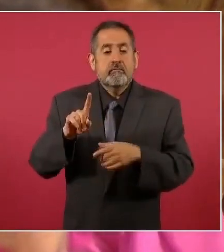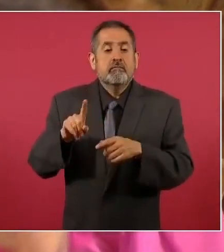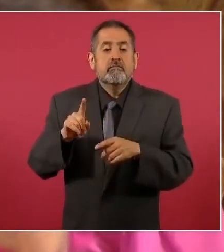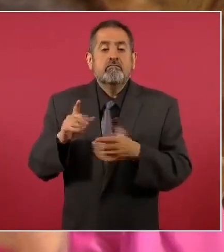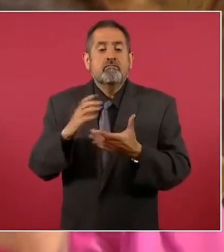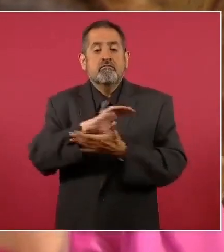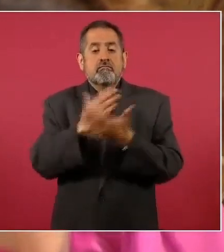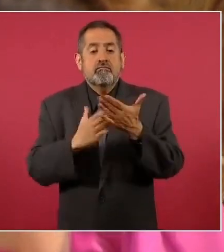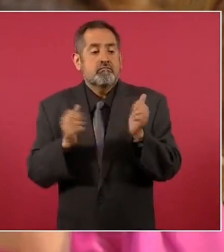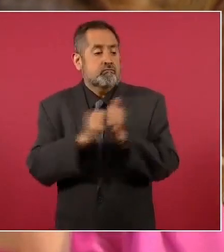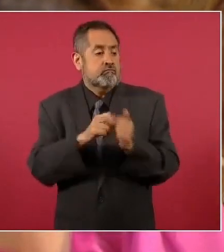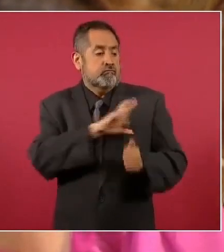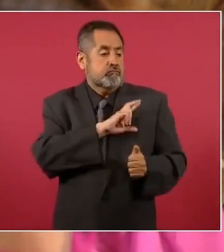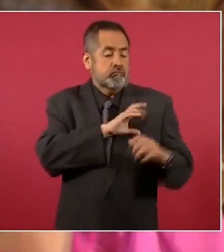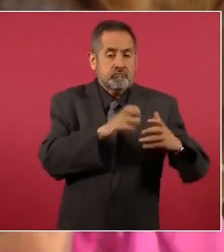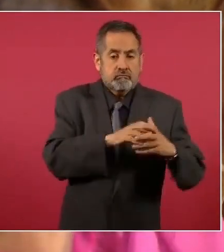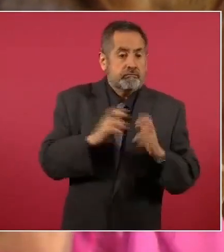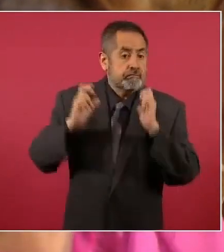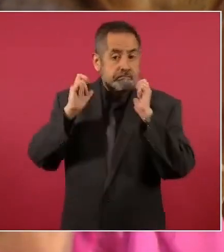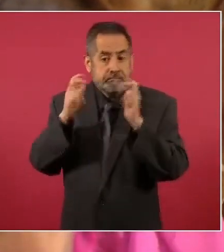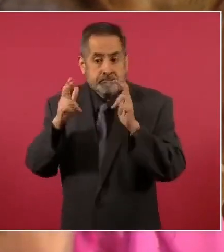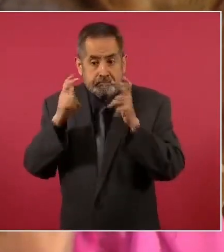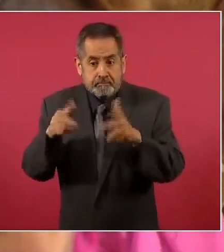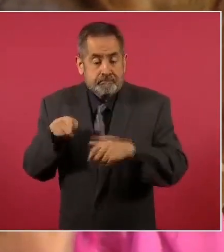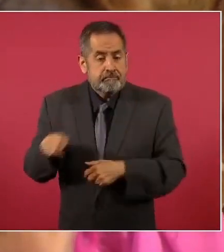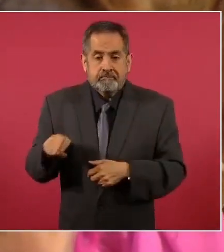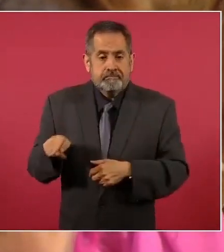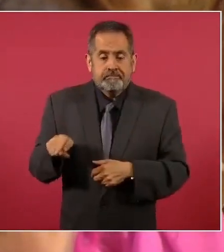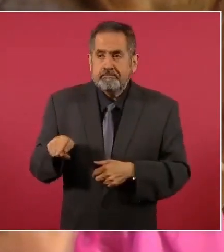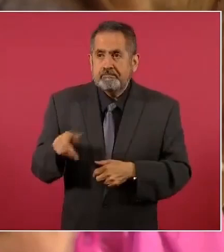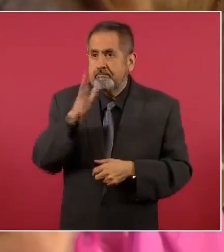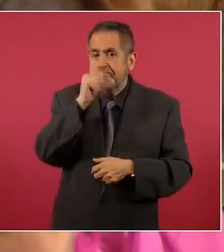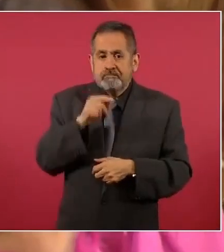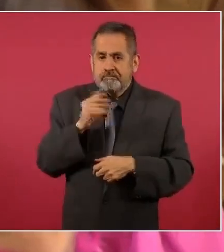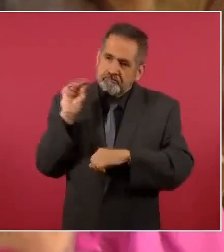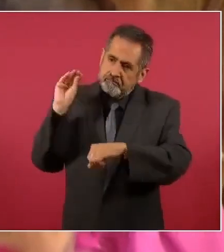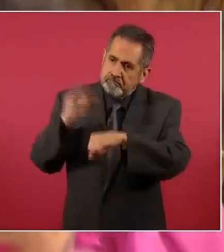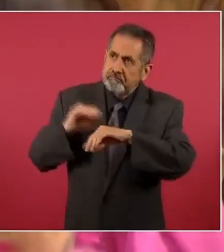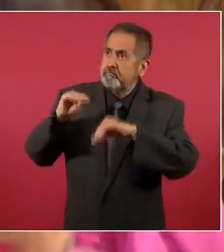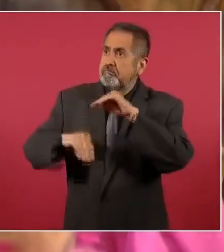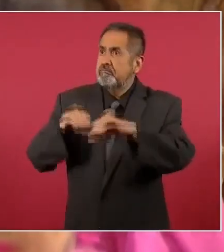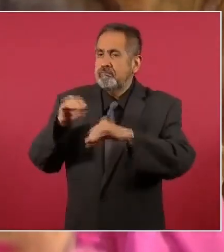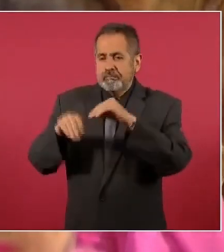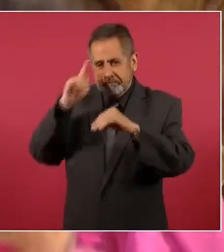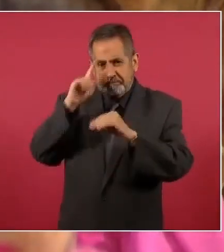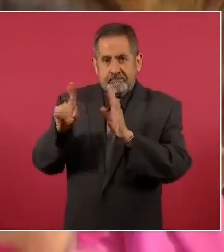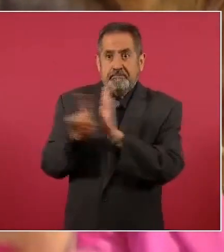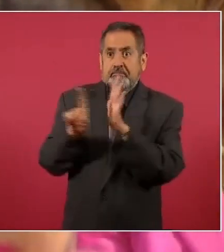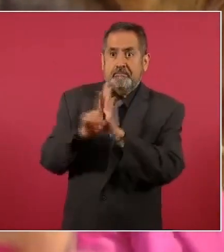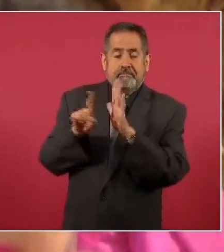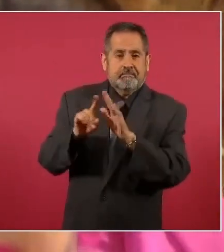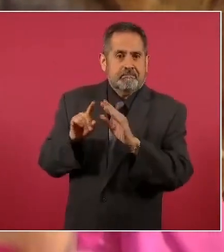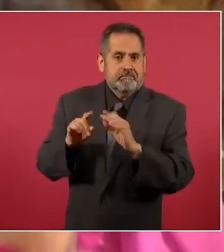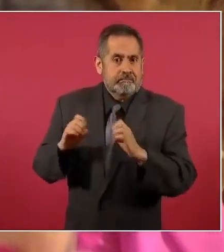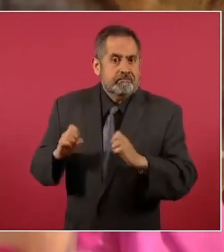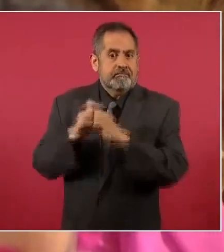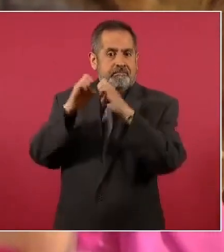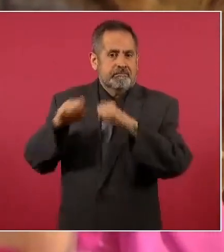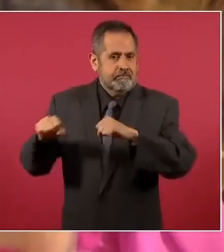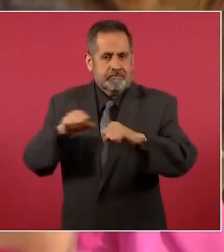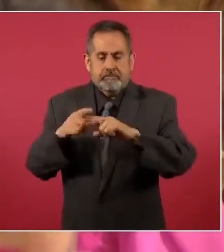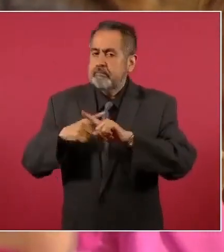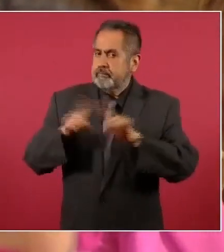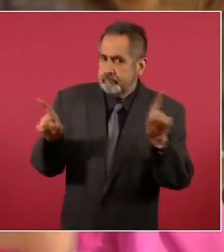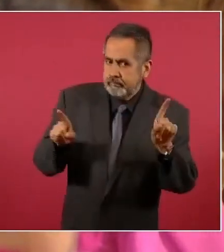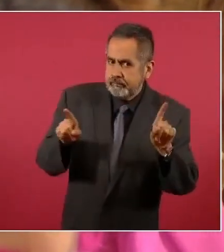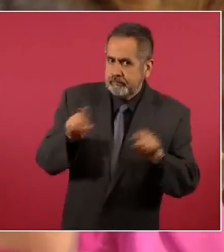privados. Chiapas está prácticamente sin, sin instrumentación del CIRES. Tiene el Sismológico Nacional, pero son